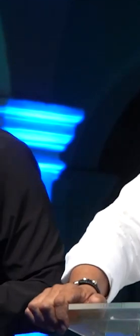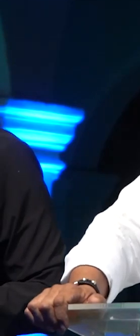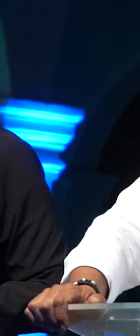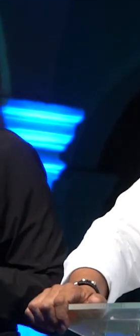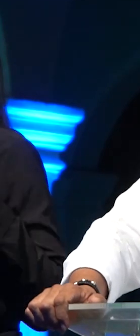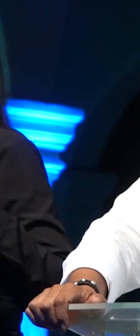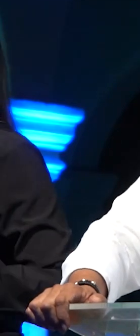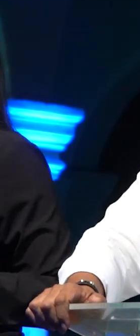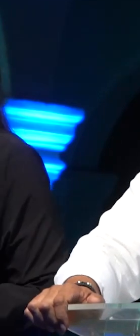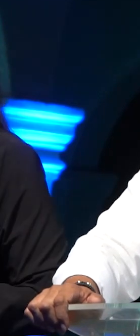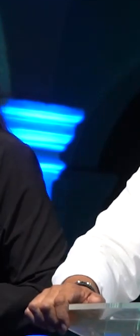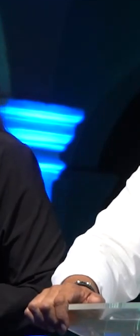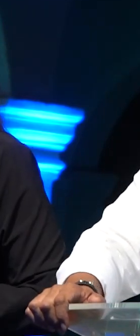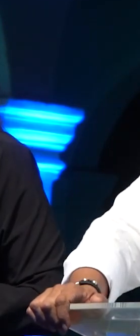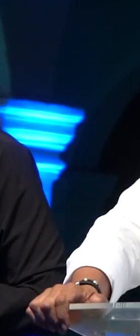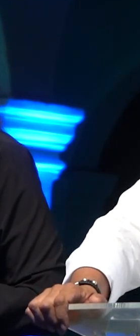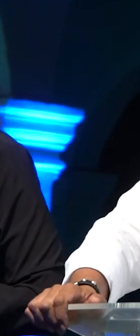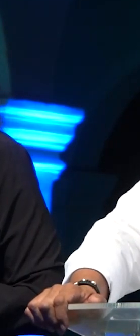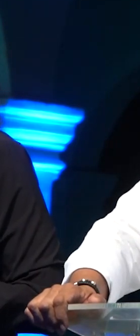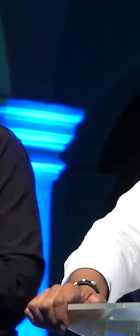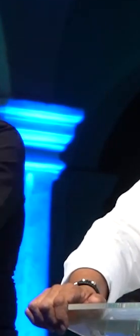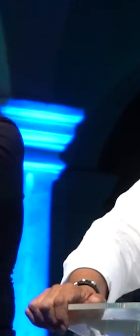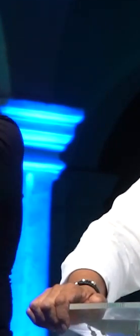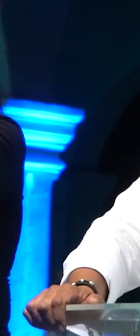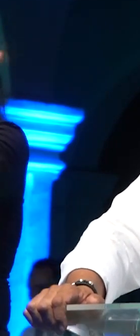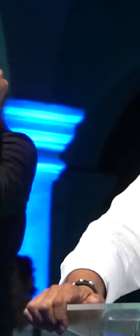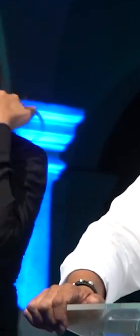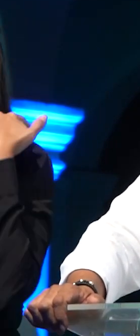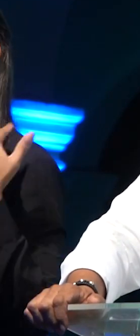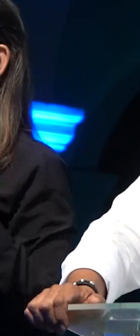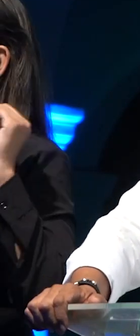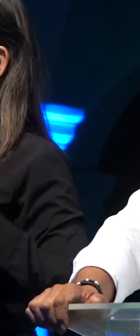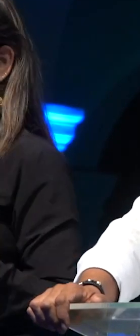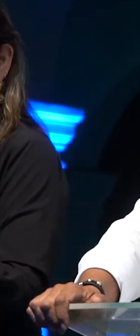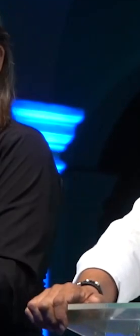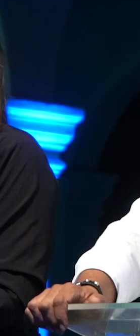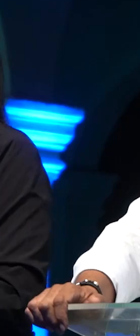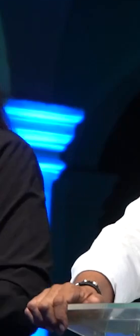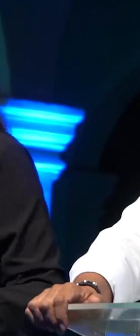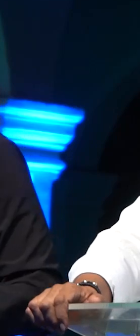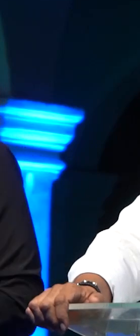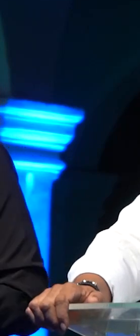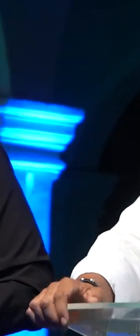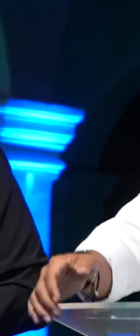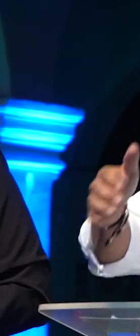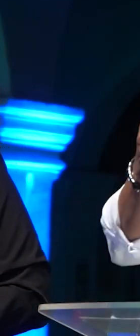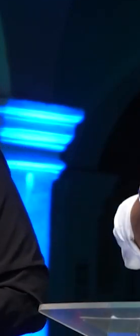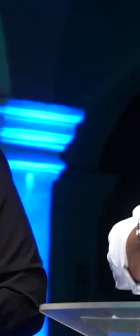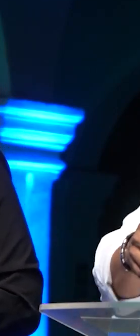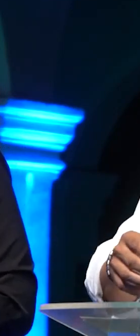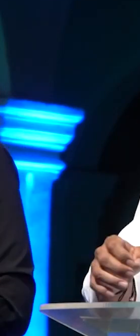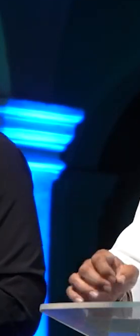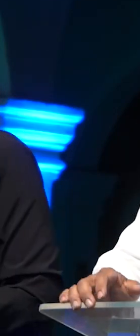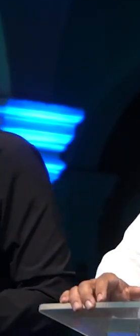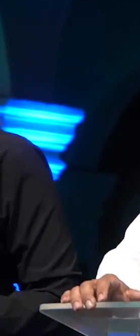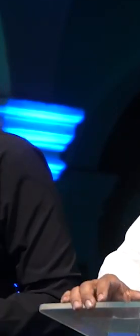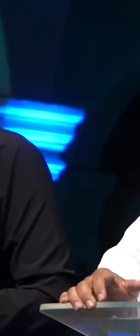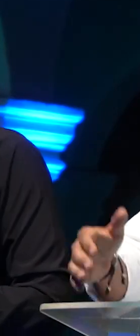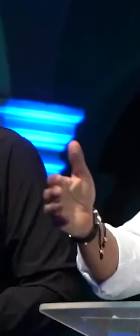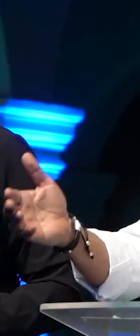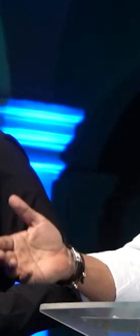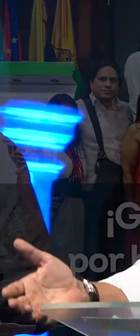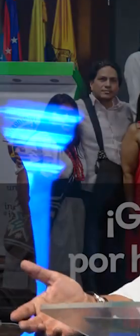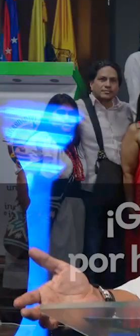antes del 2030, inclusive antes del 2024. Se logró ahora y por eso les quiero dar las gracias a la profe Julia, a todo su equipo,